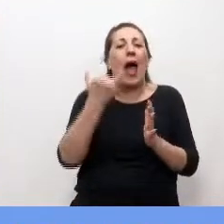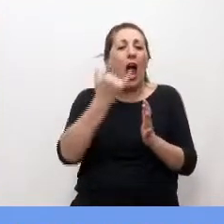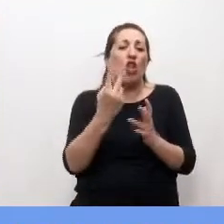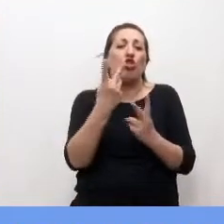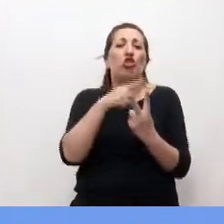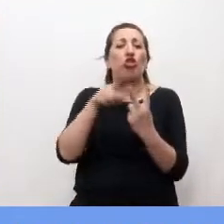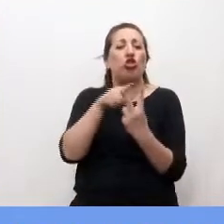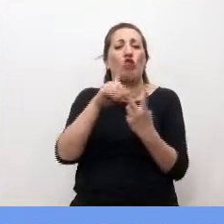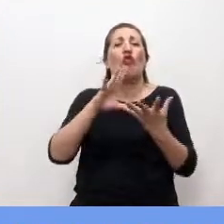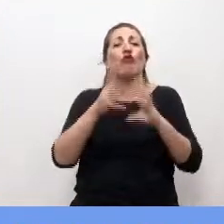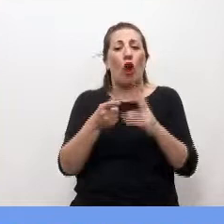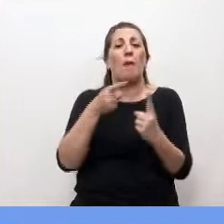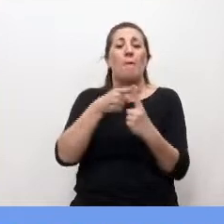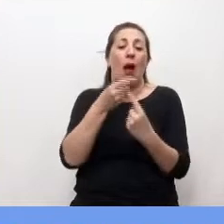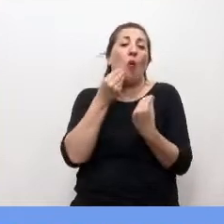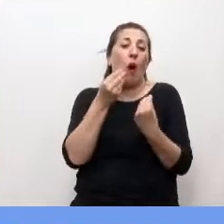abordarlo